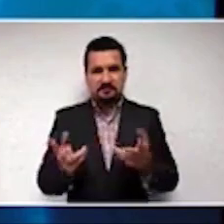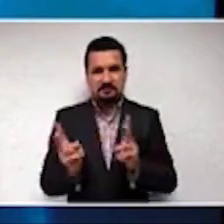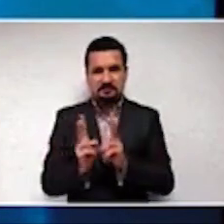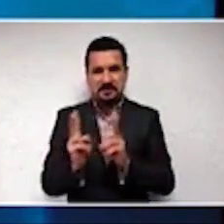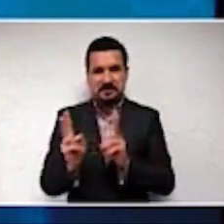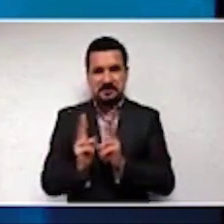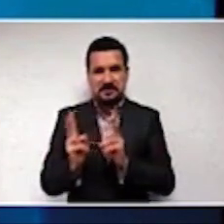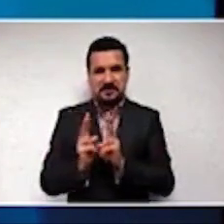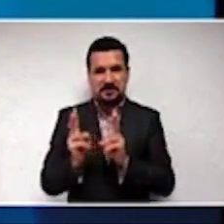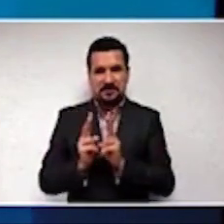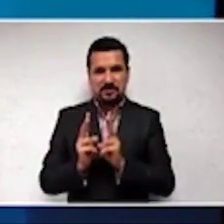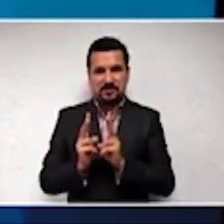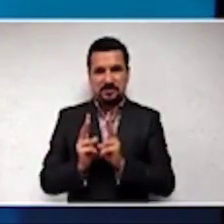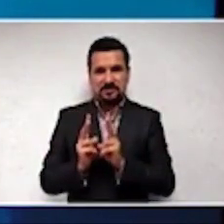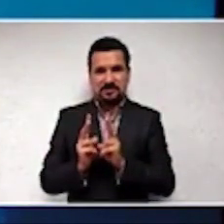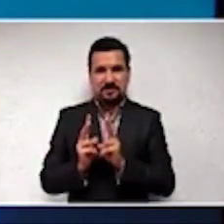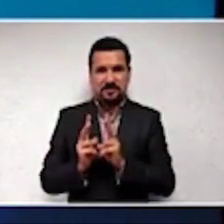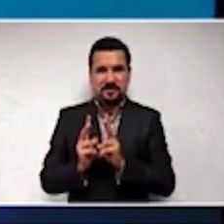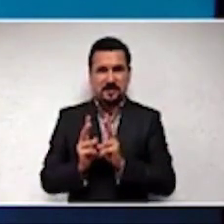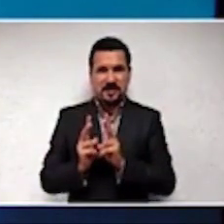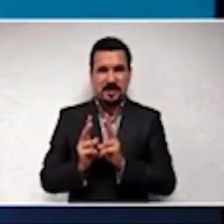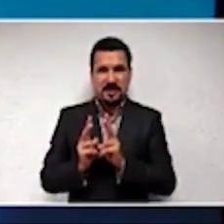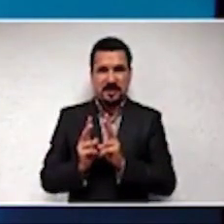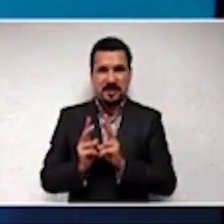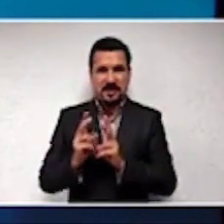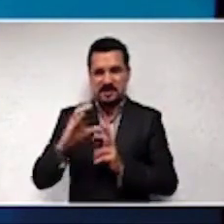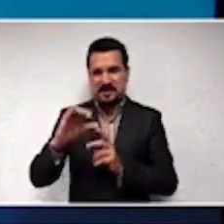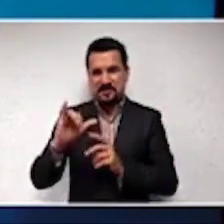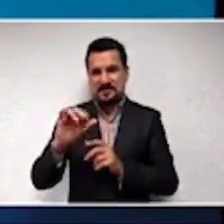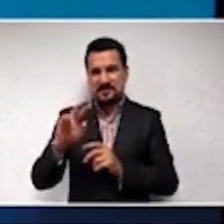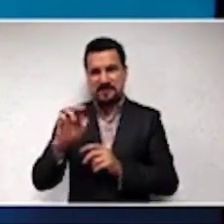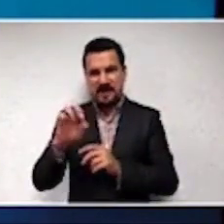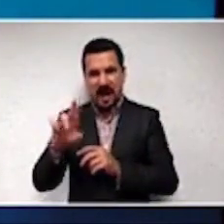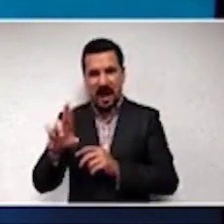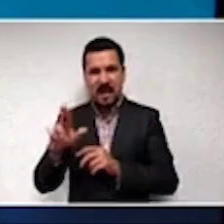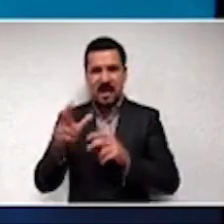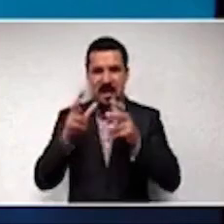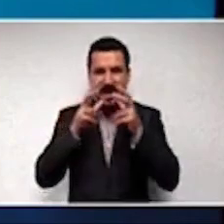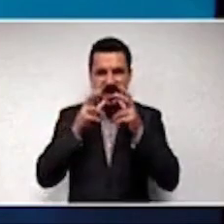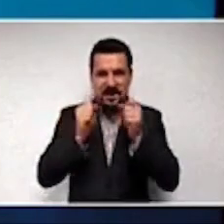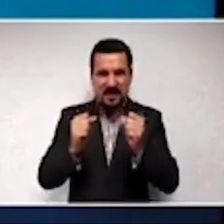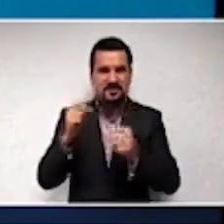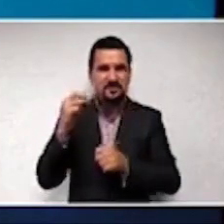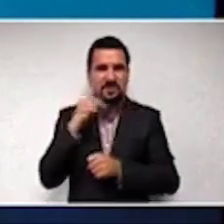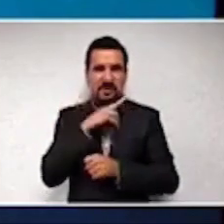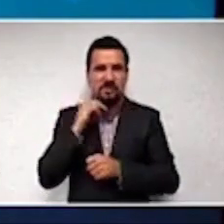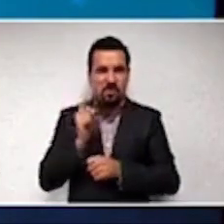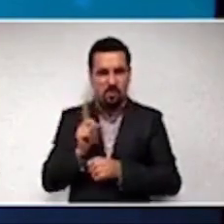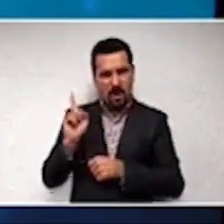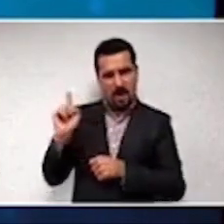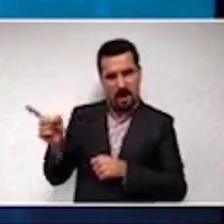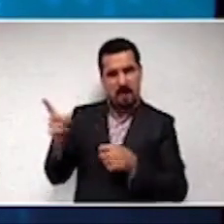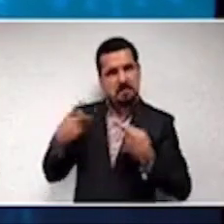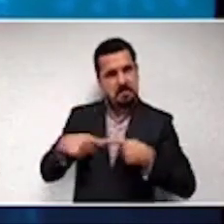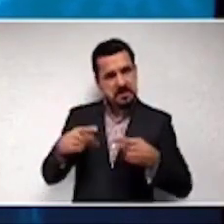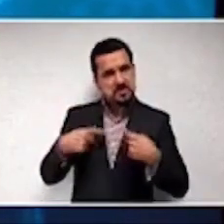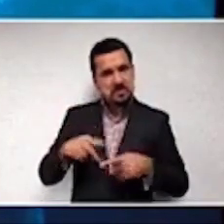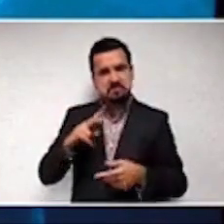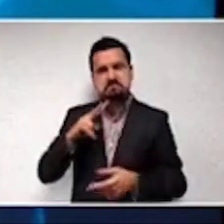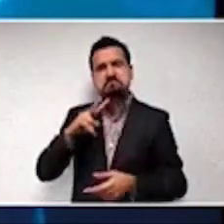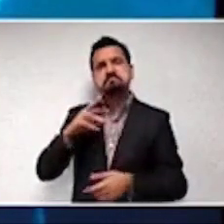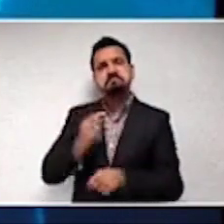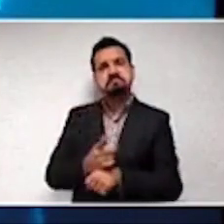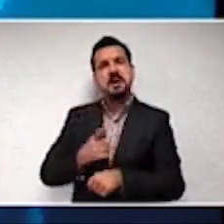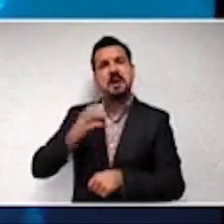vecinos de las comunidades del cibir al y del rancho del padre de navojoa quienes voluntariamente